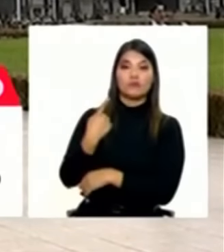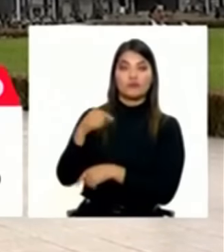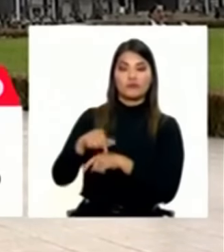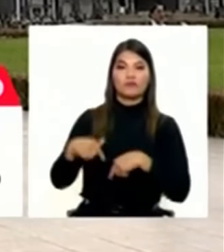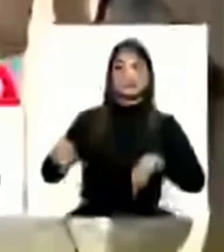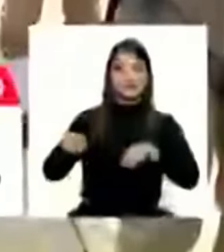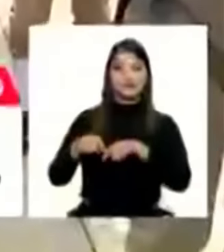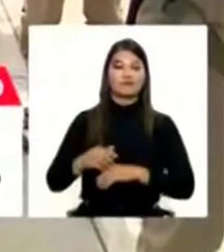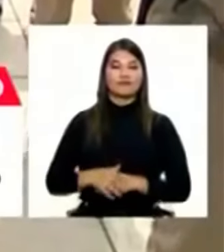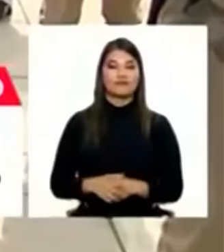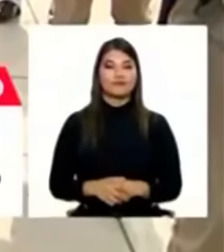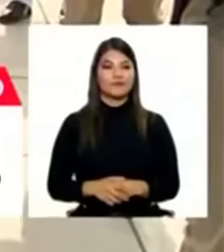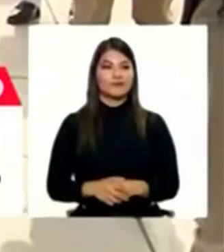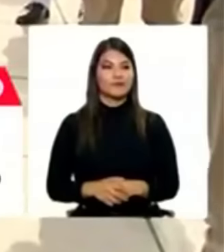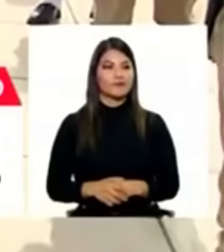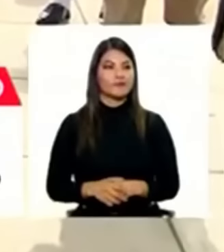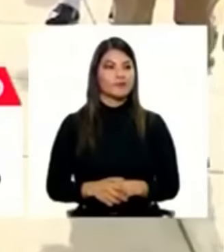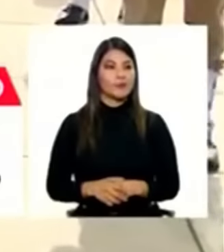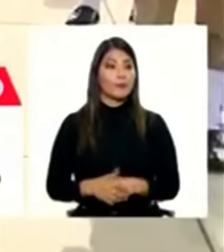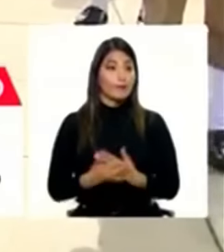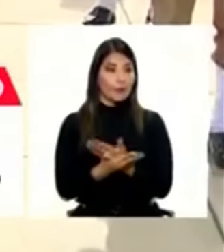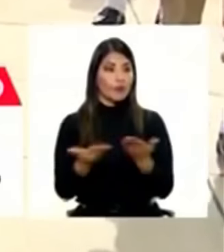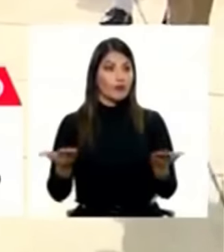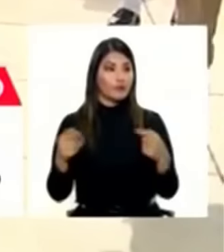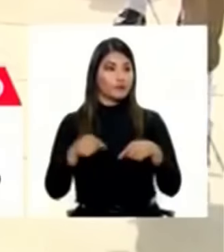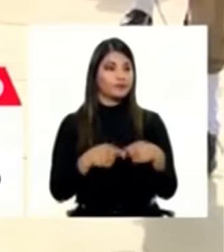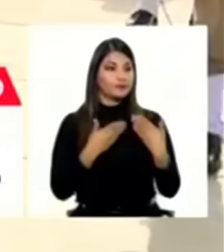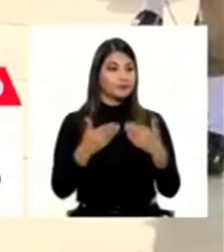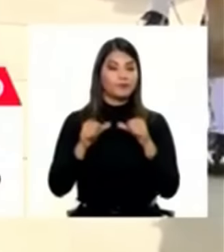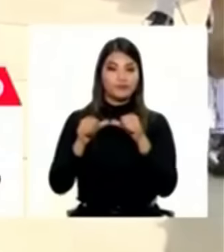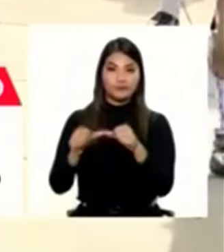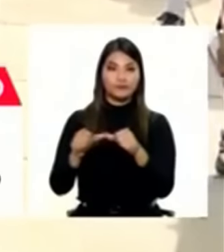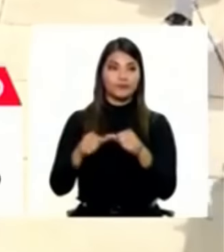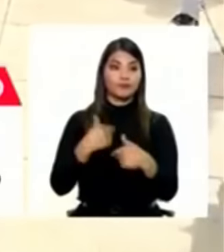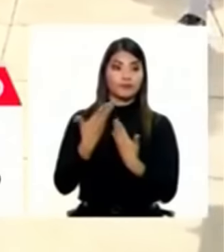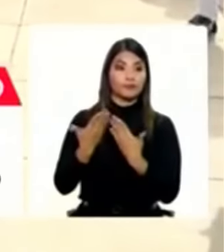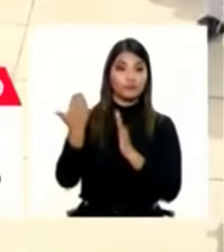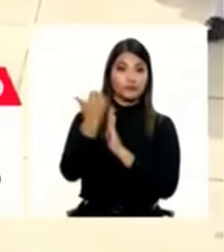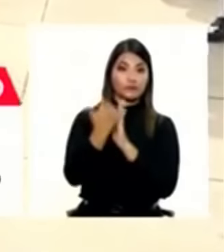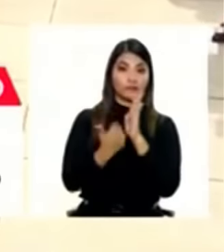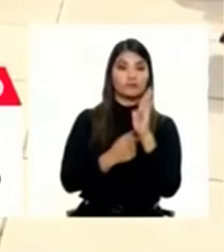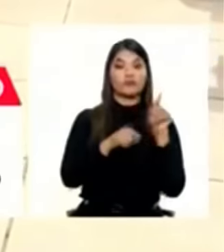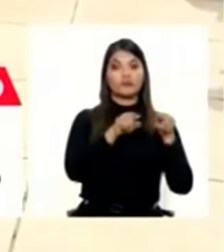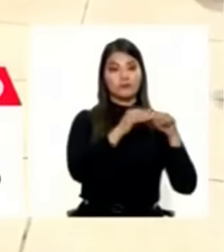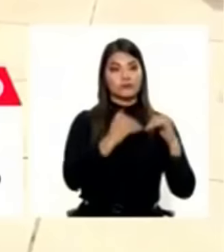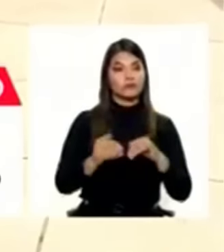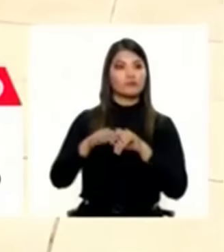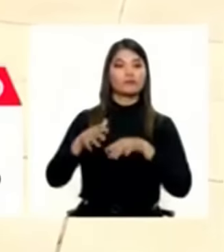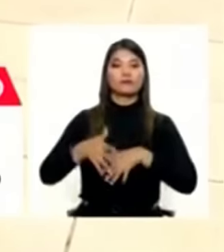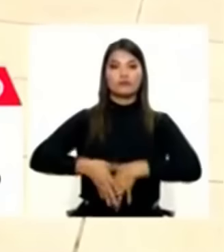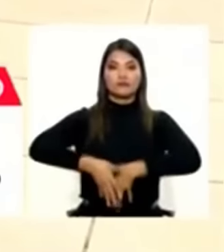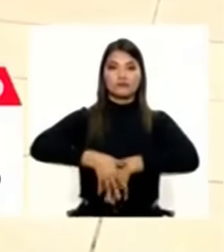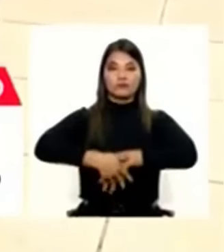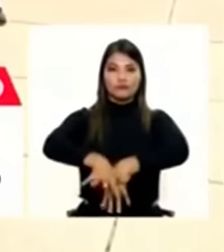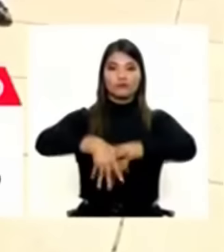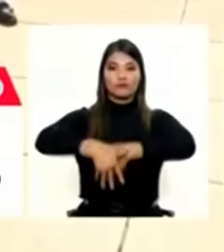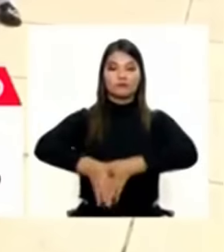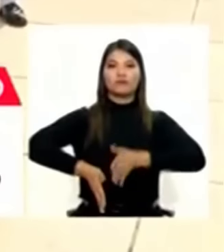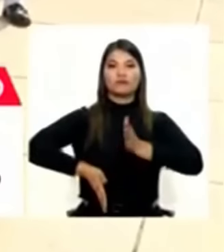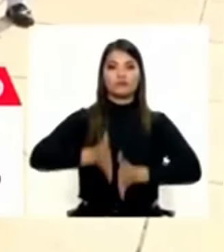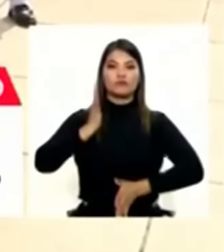Palmas, Distrito de Surco. A continuación, como parte del programa, se va a desarrollar el desfile de